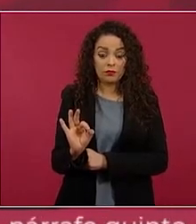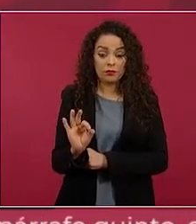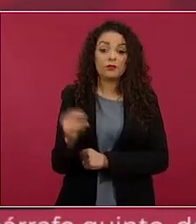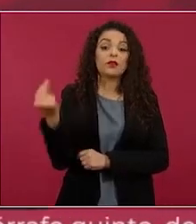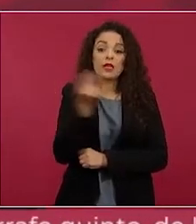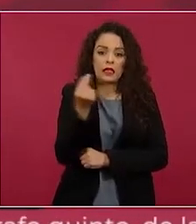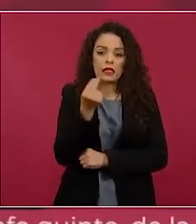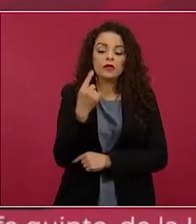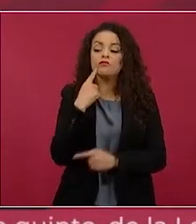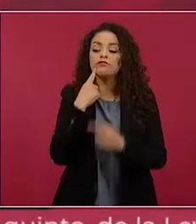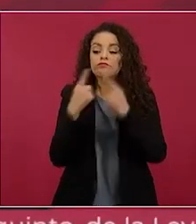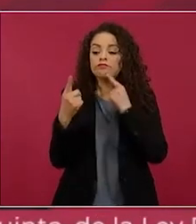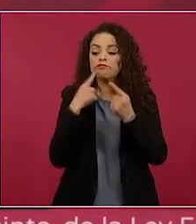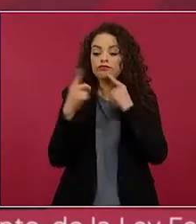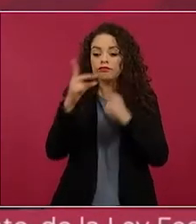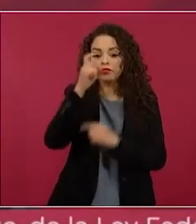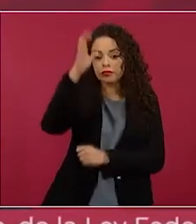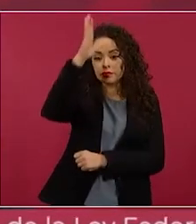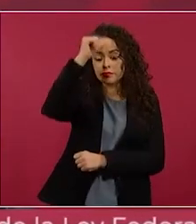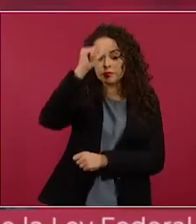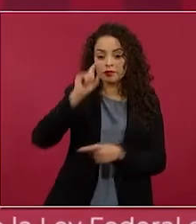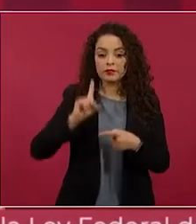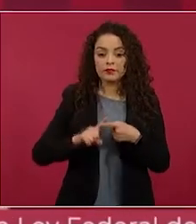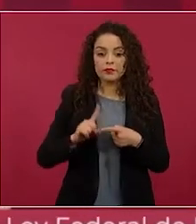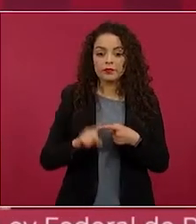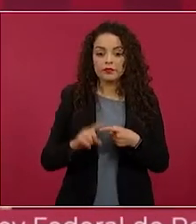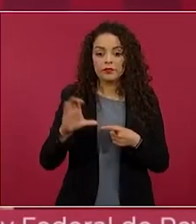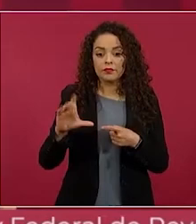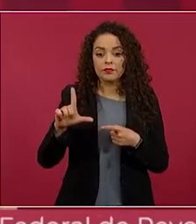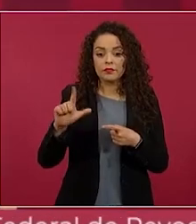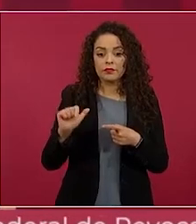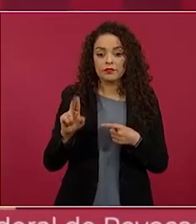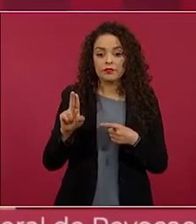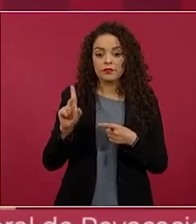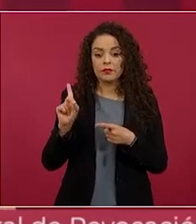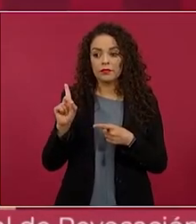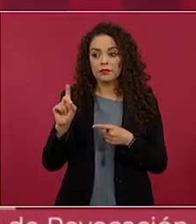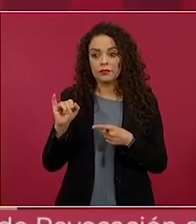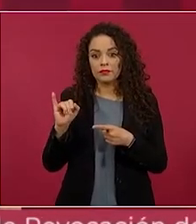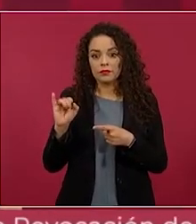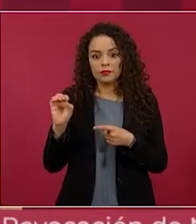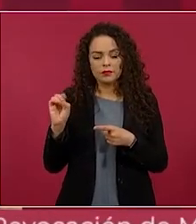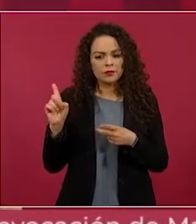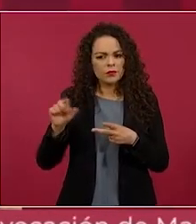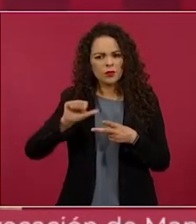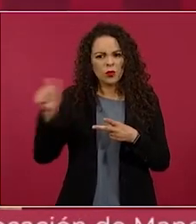acuerdo, Claudio y otro los